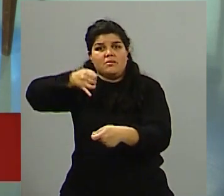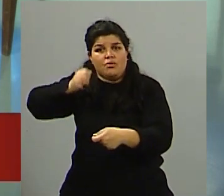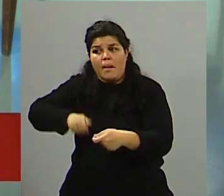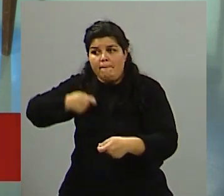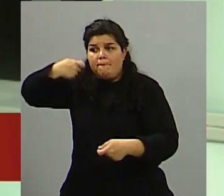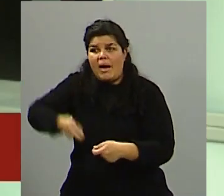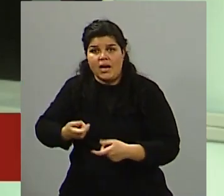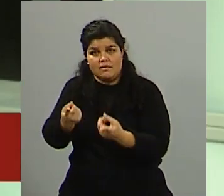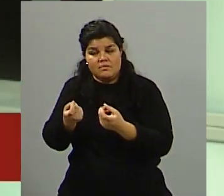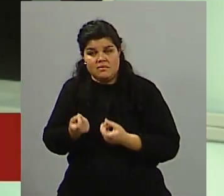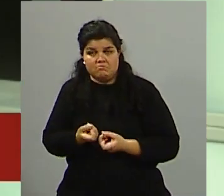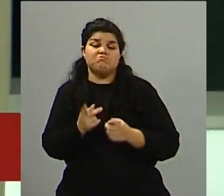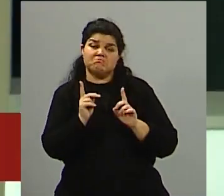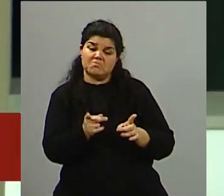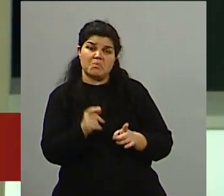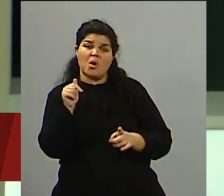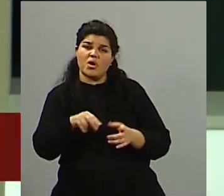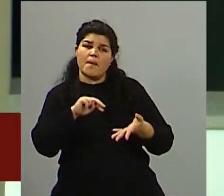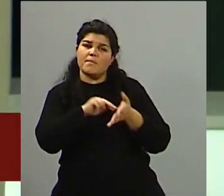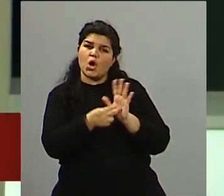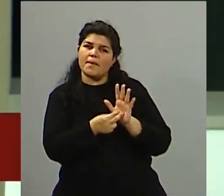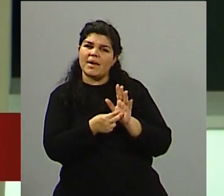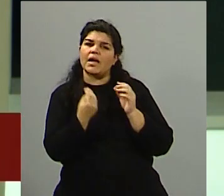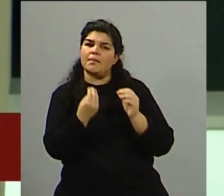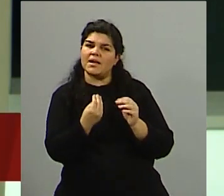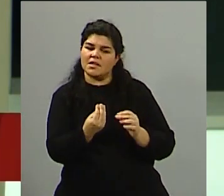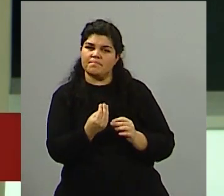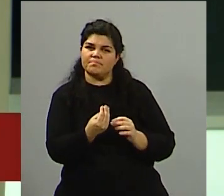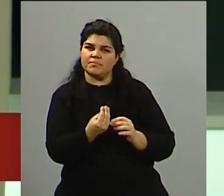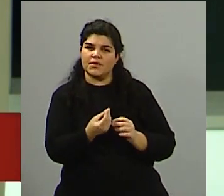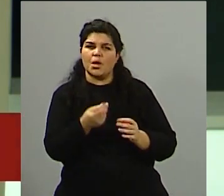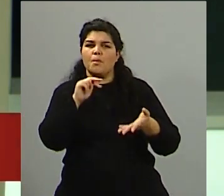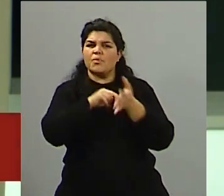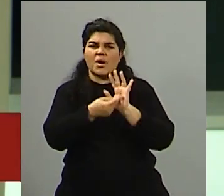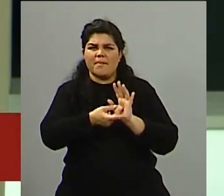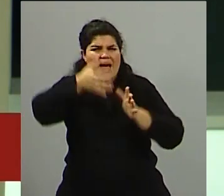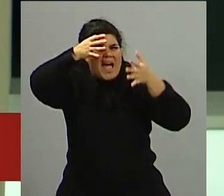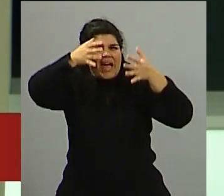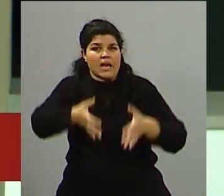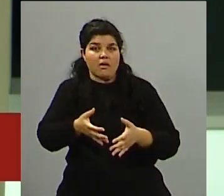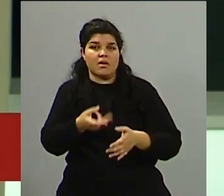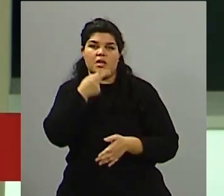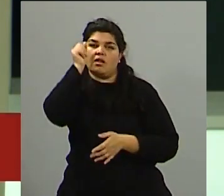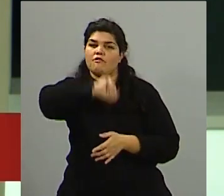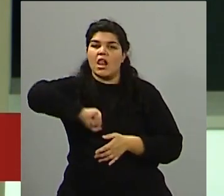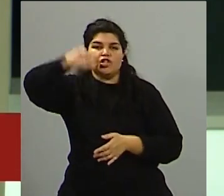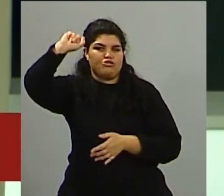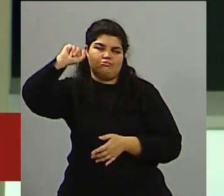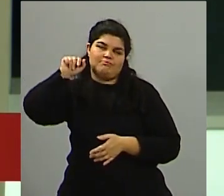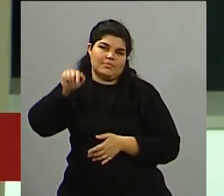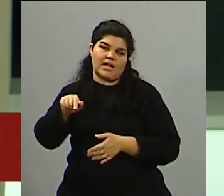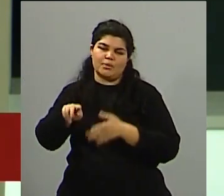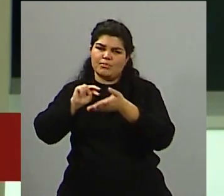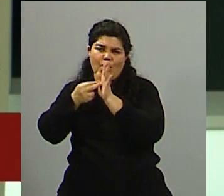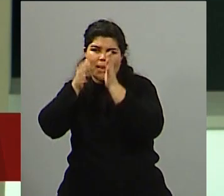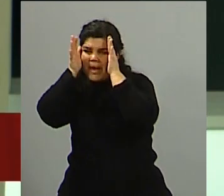hoy el tema de conversaciones del Fondo Monetario Internacional, el problema más grande hoy que tenemos es la inflación. Nosotros venimos teniendo un proceso inflacionario con inflación